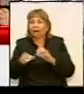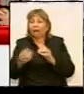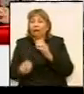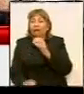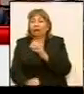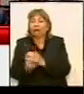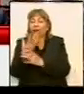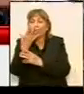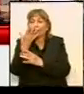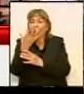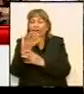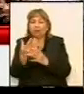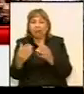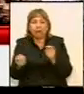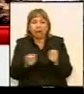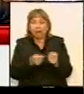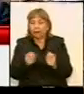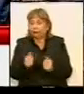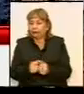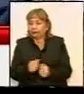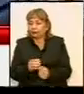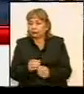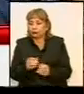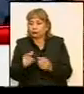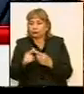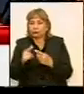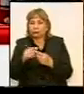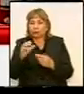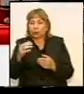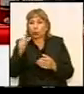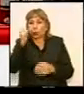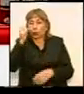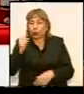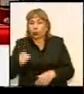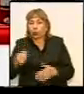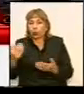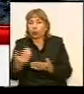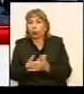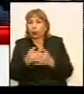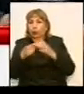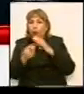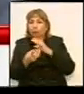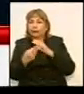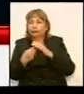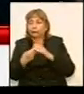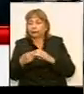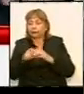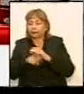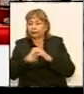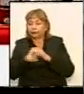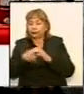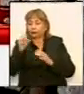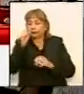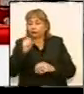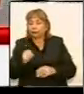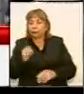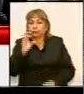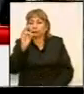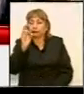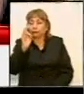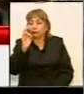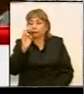Arequipa, con la jornada académica sobre la nueva minería en la macroregión sur, que llevamos a cabo el 7